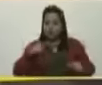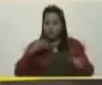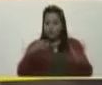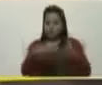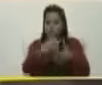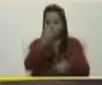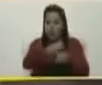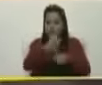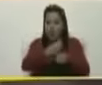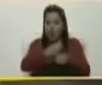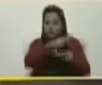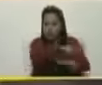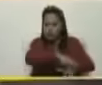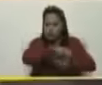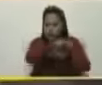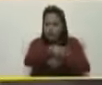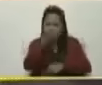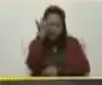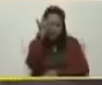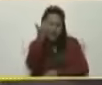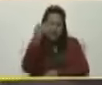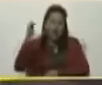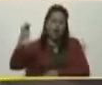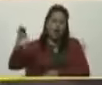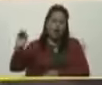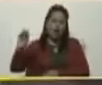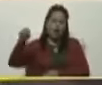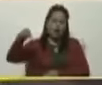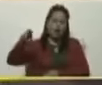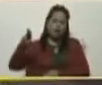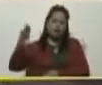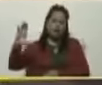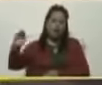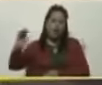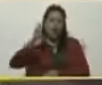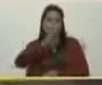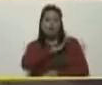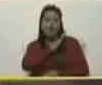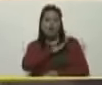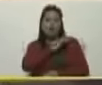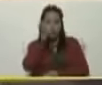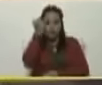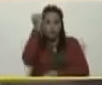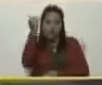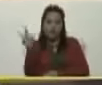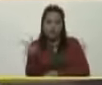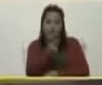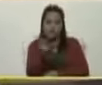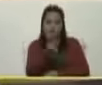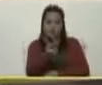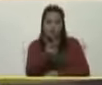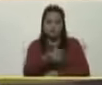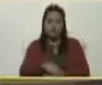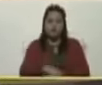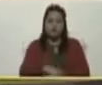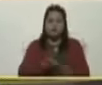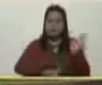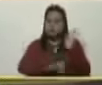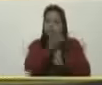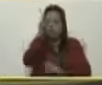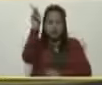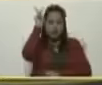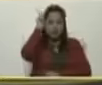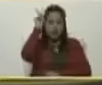El concepto de conuco es un concepto venezolano, de raíz indígena. Es un concepto